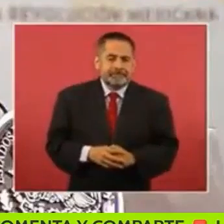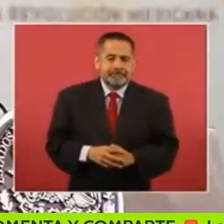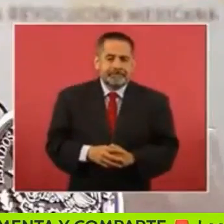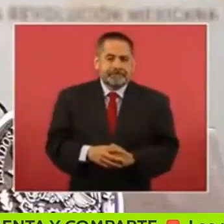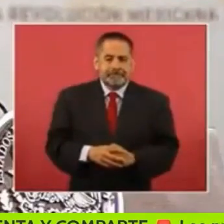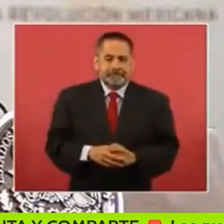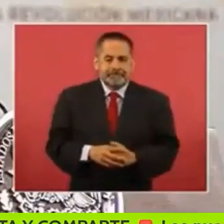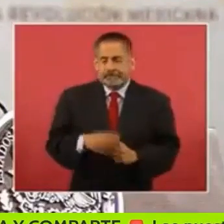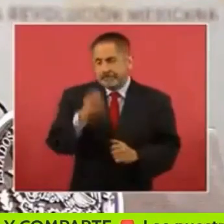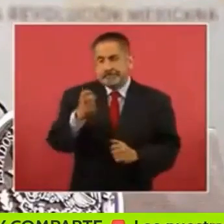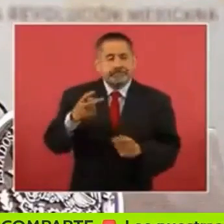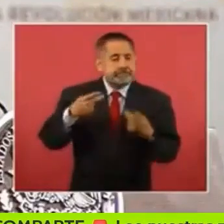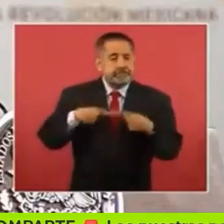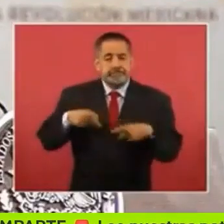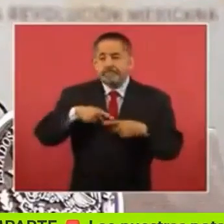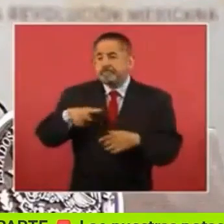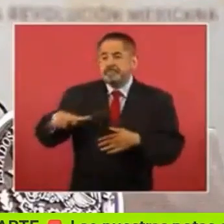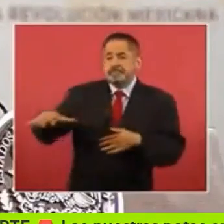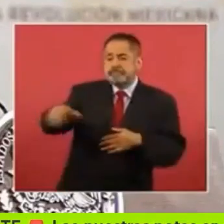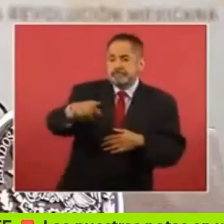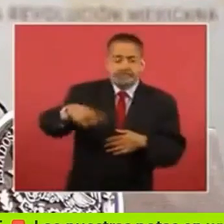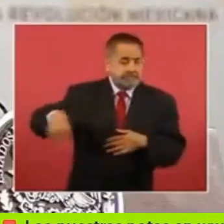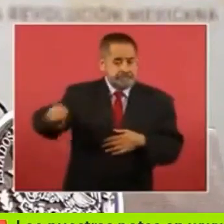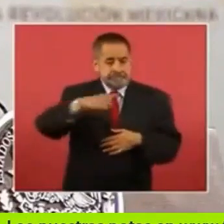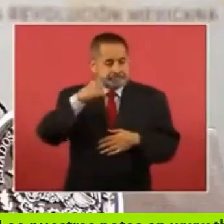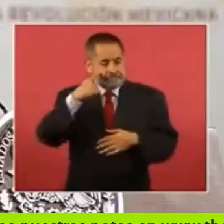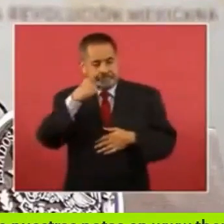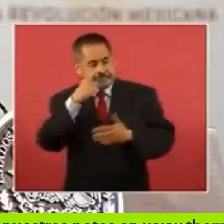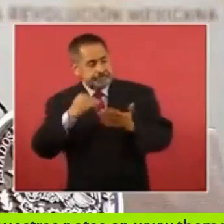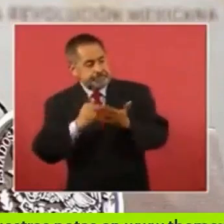y es la gente la que decide